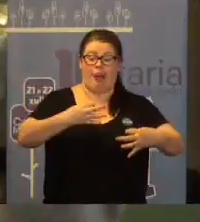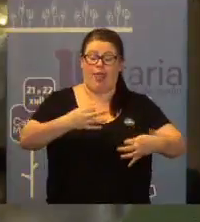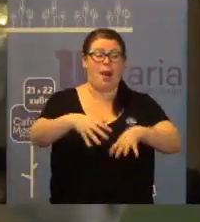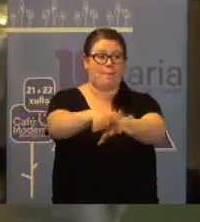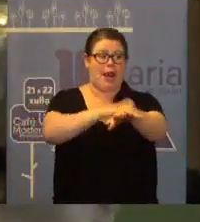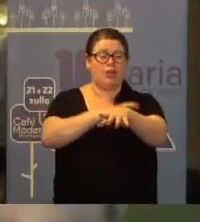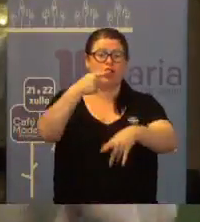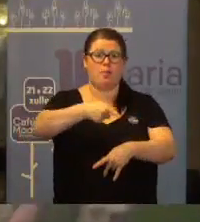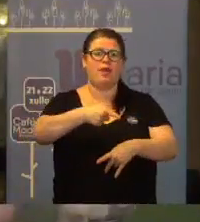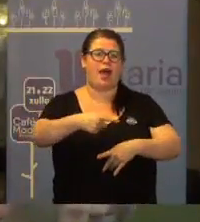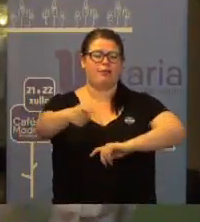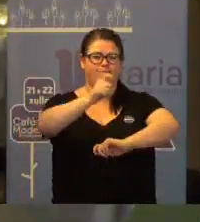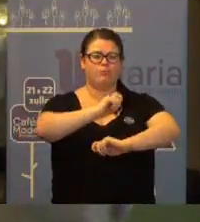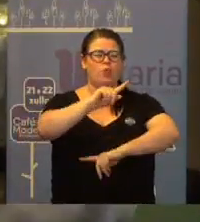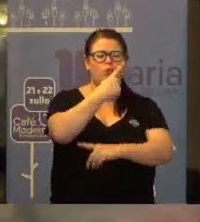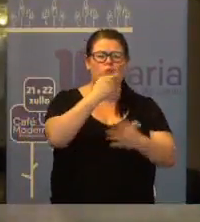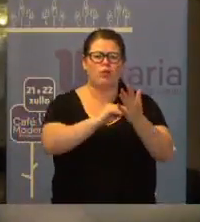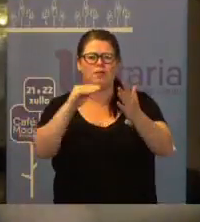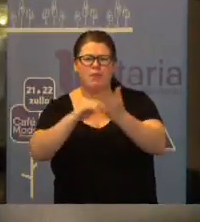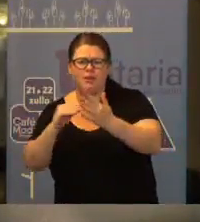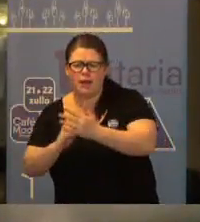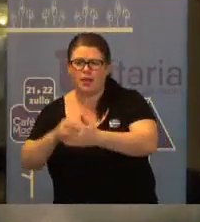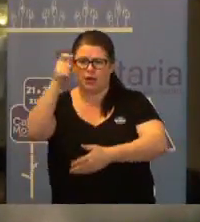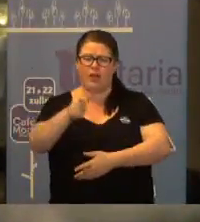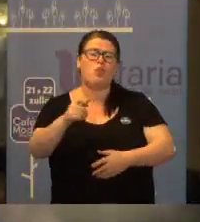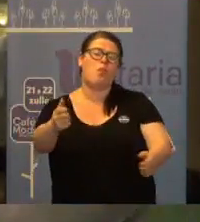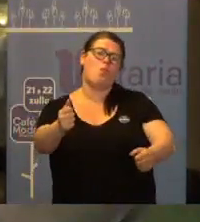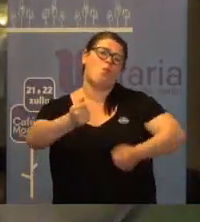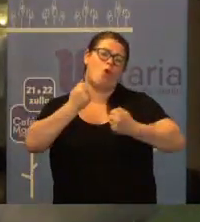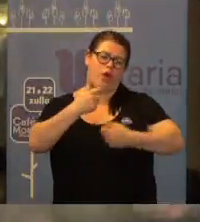gana unha e outra vez, é porque teñen a hexemonía